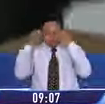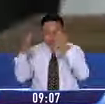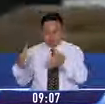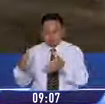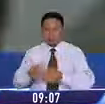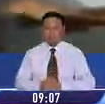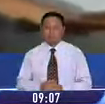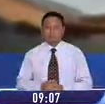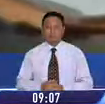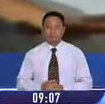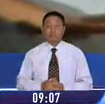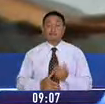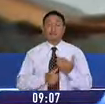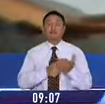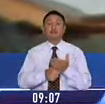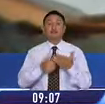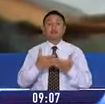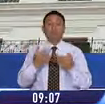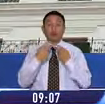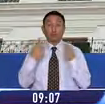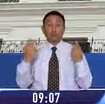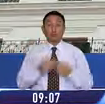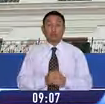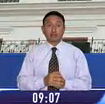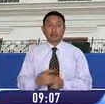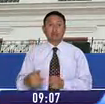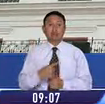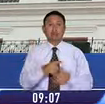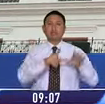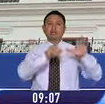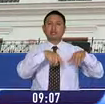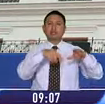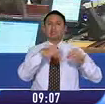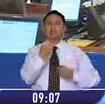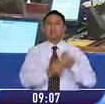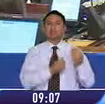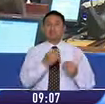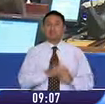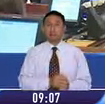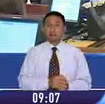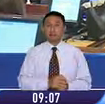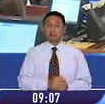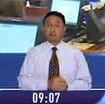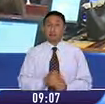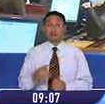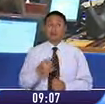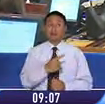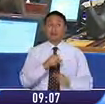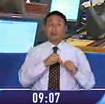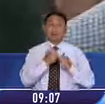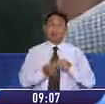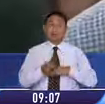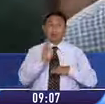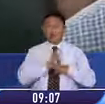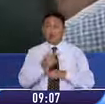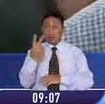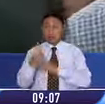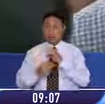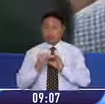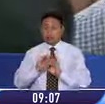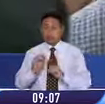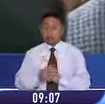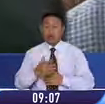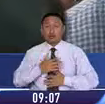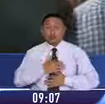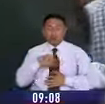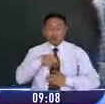trabajadores. Por su parte, el ministro de Obras Públicas aseguró que hay que hacer en 6 meses, lo que con la Asamblea no se pudo hacer en 2 años. De entrada, yo tengo listo ya